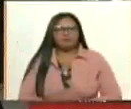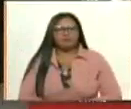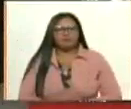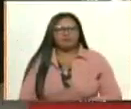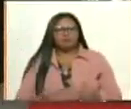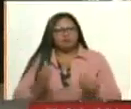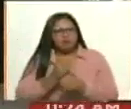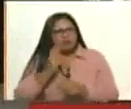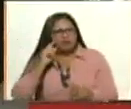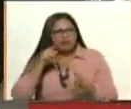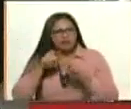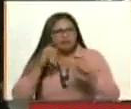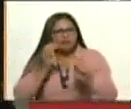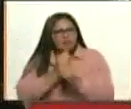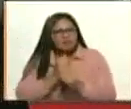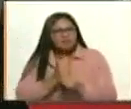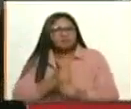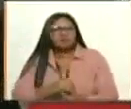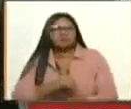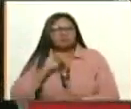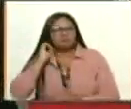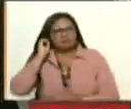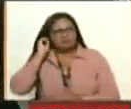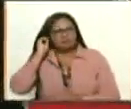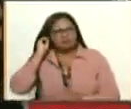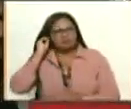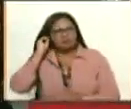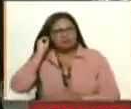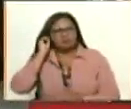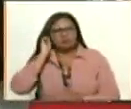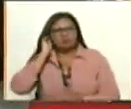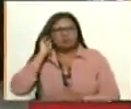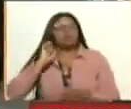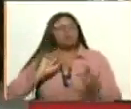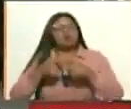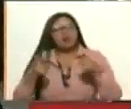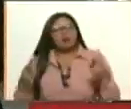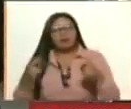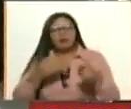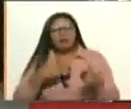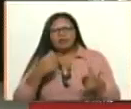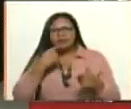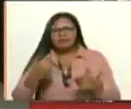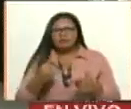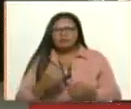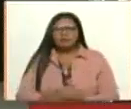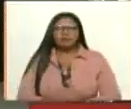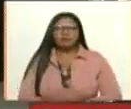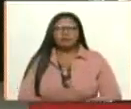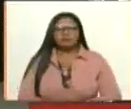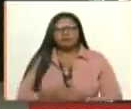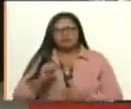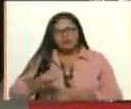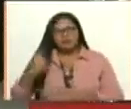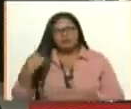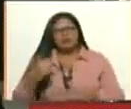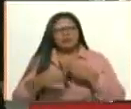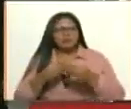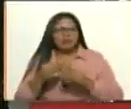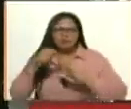Tomaron esa referencia, ¿no? Esto es largo hablarlo, solamente quisiera decirles que vale la pena